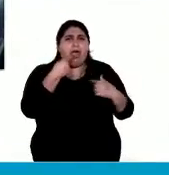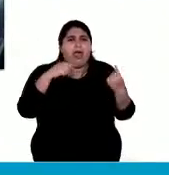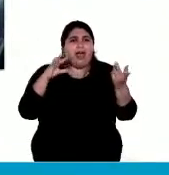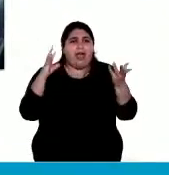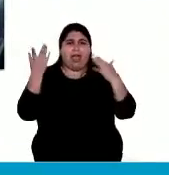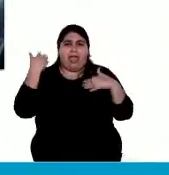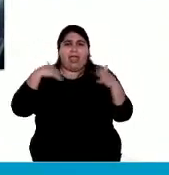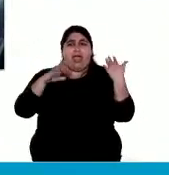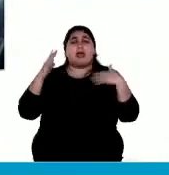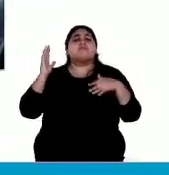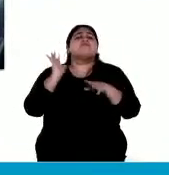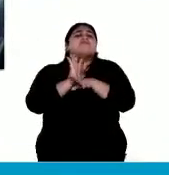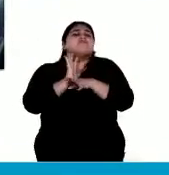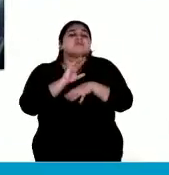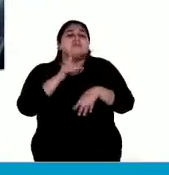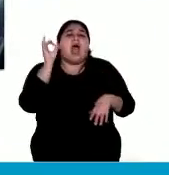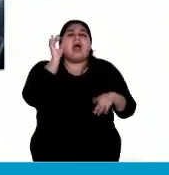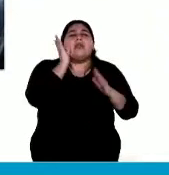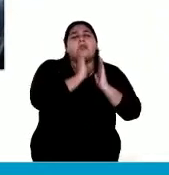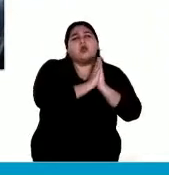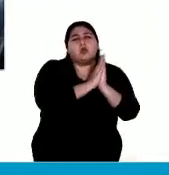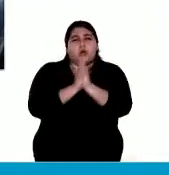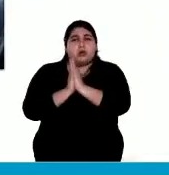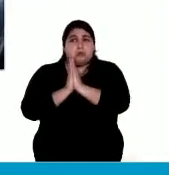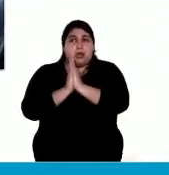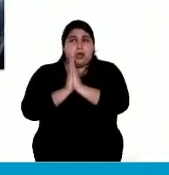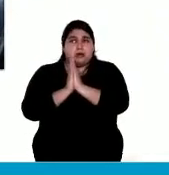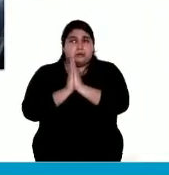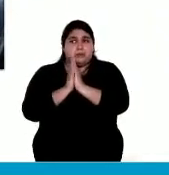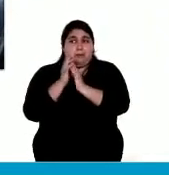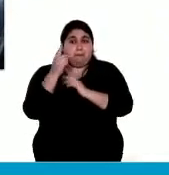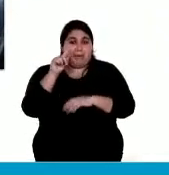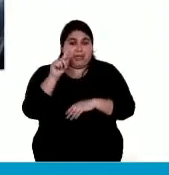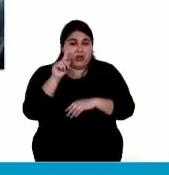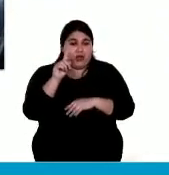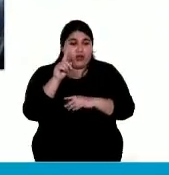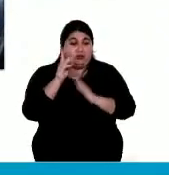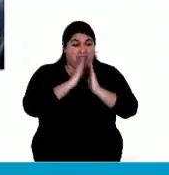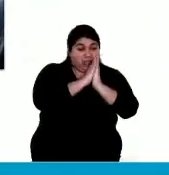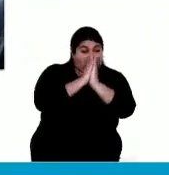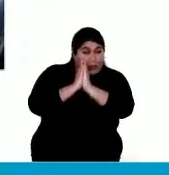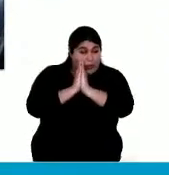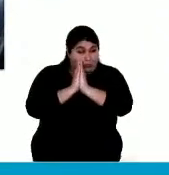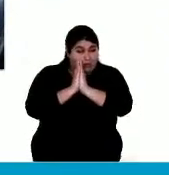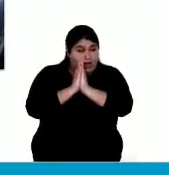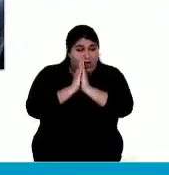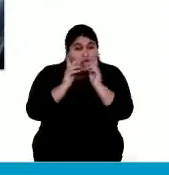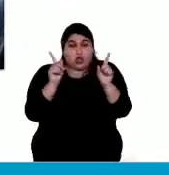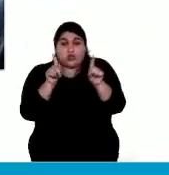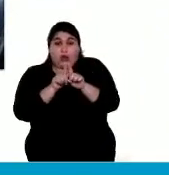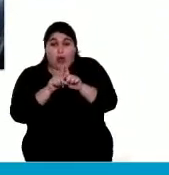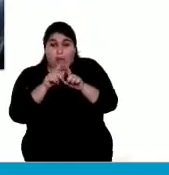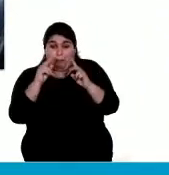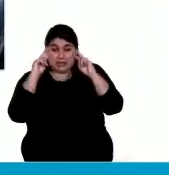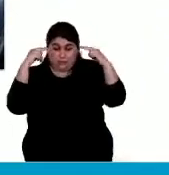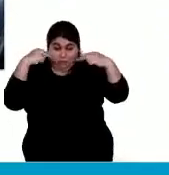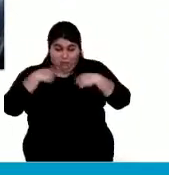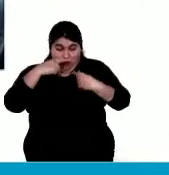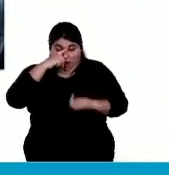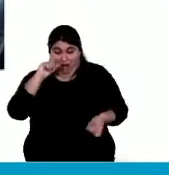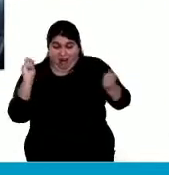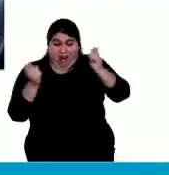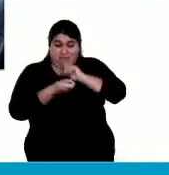pide disculpas. Ahora, no se retracta. Pedir disculpas no es lo mismo que retractarse. Pedir